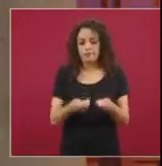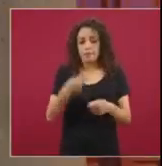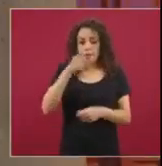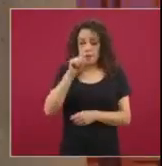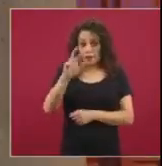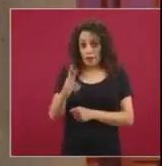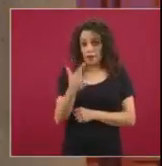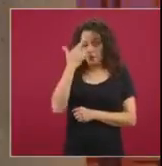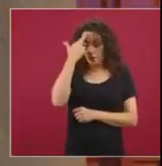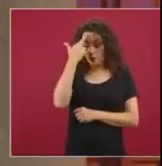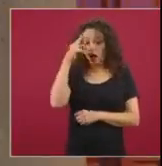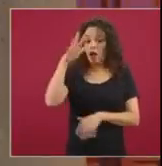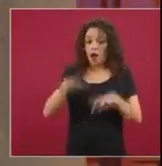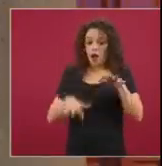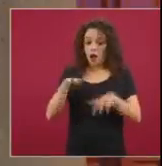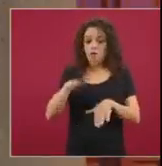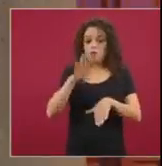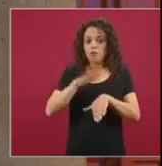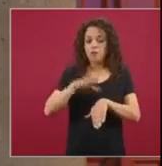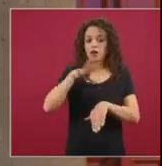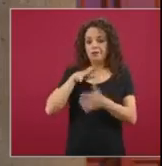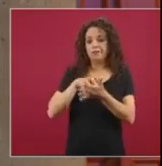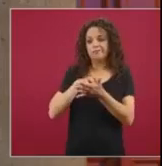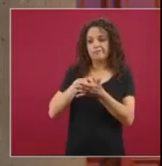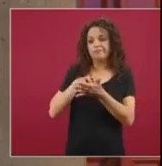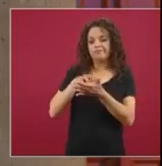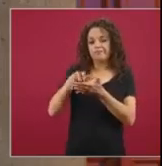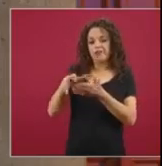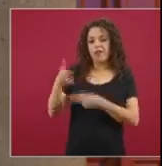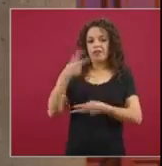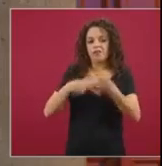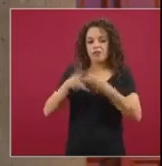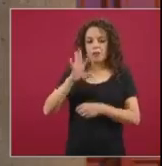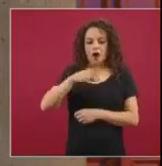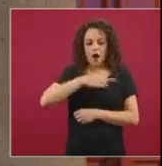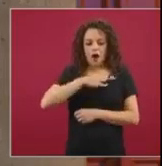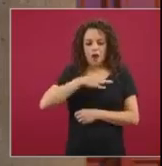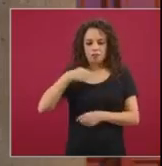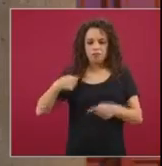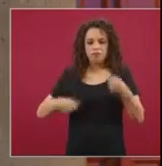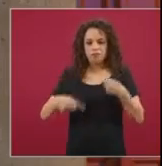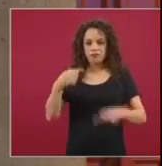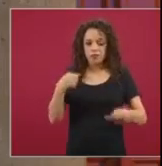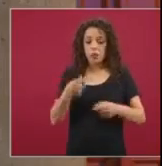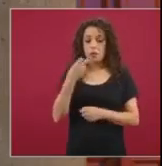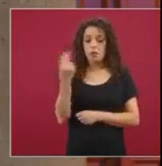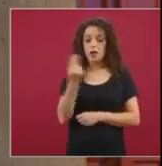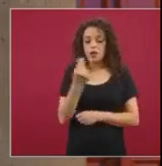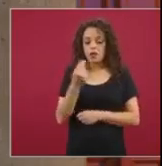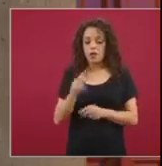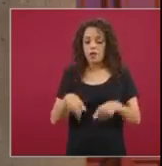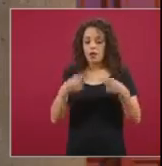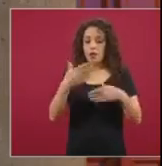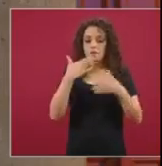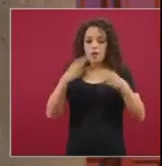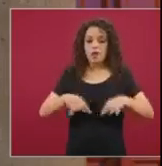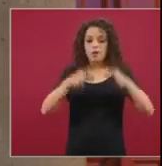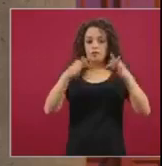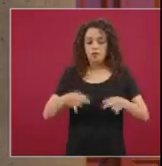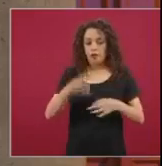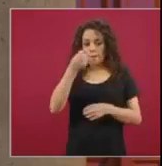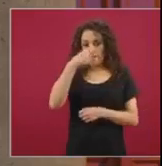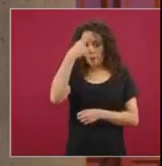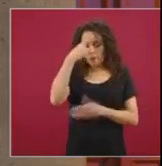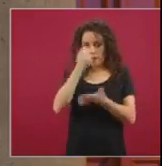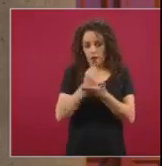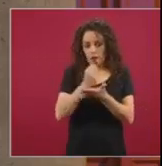también aumenta la toxicidad. Entonces, por eso es tan importante que lográsemos curar con un tratamiento de primera línea. Y las